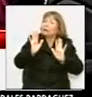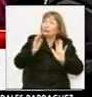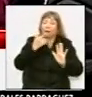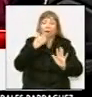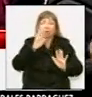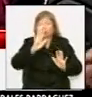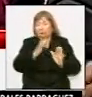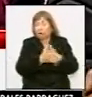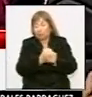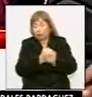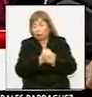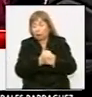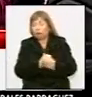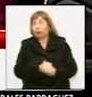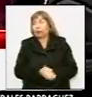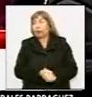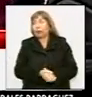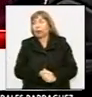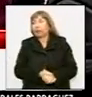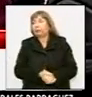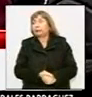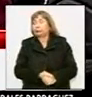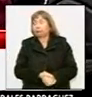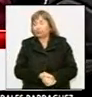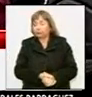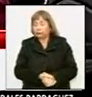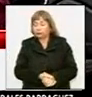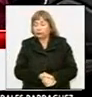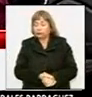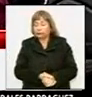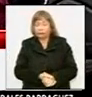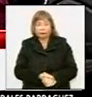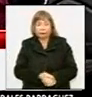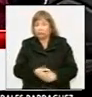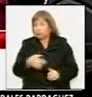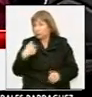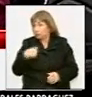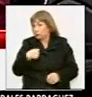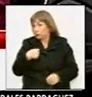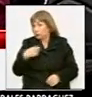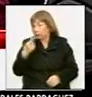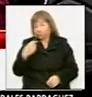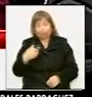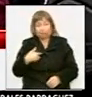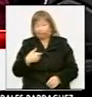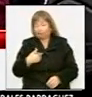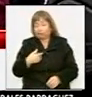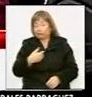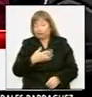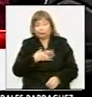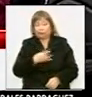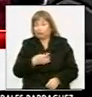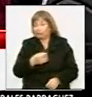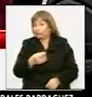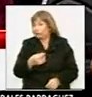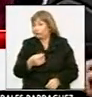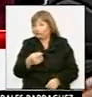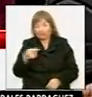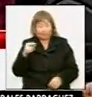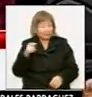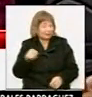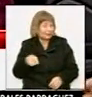sus colegas congresistas, porque yo no me siento aludida, pero no me gustaría tampoco que